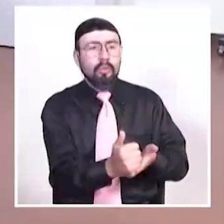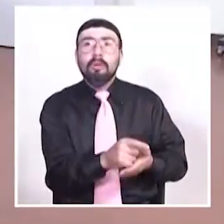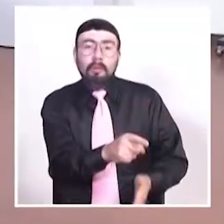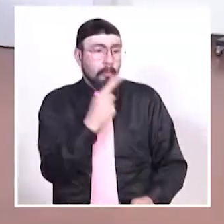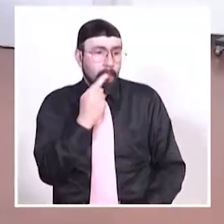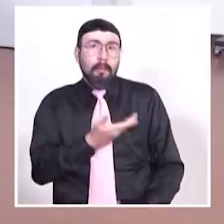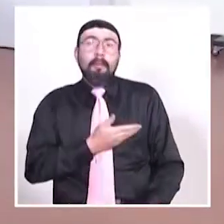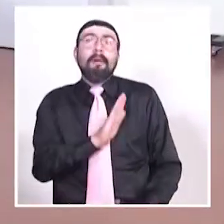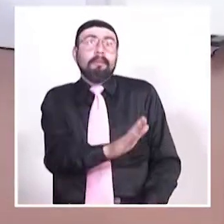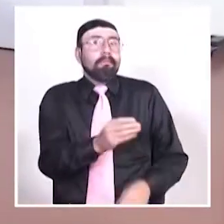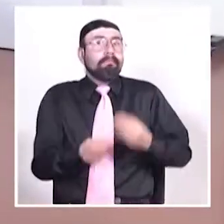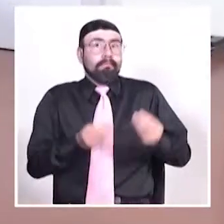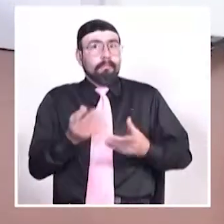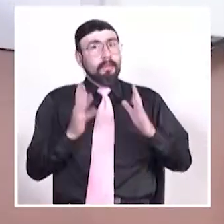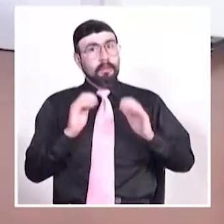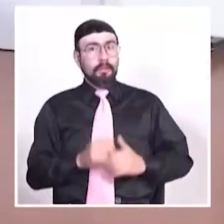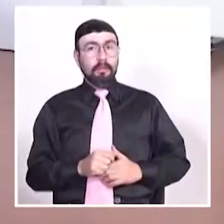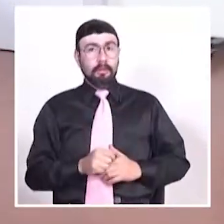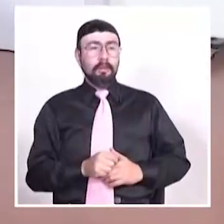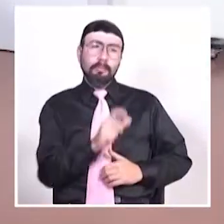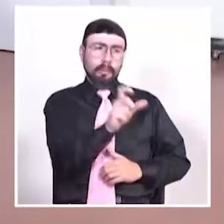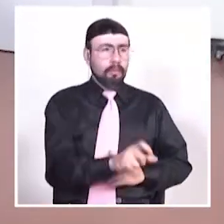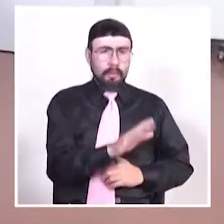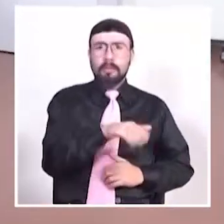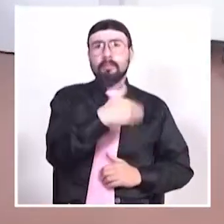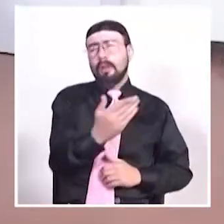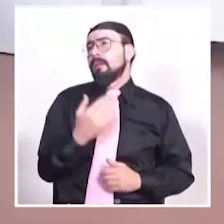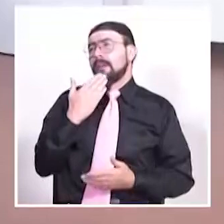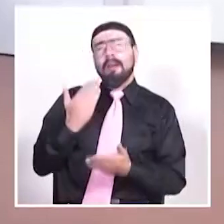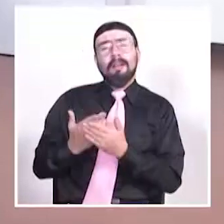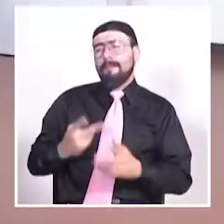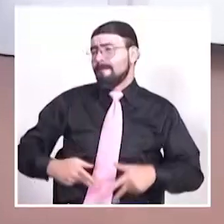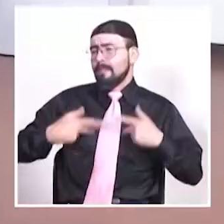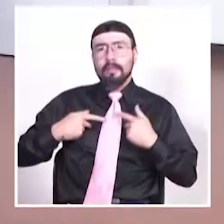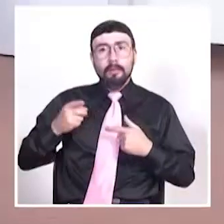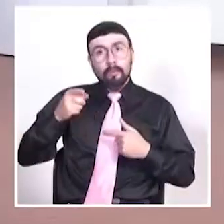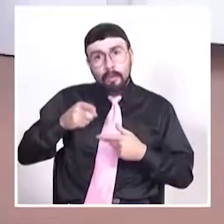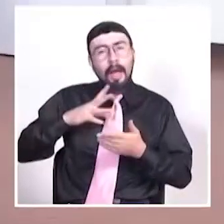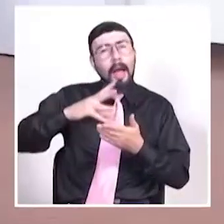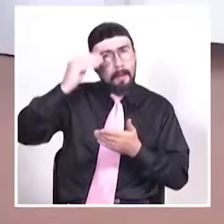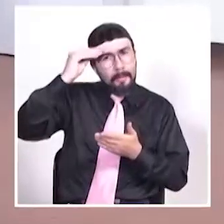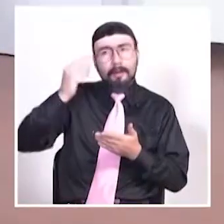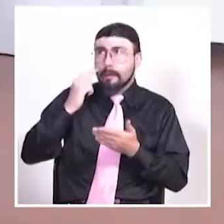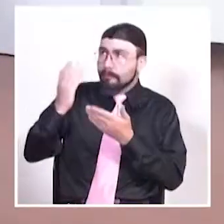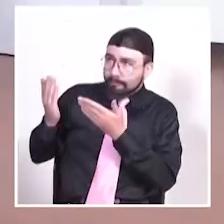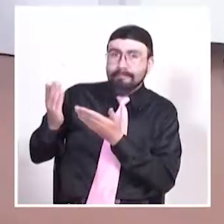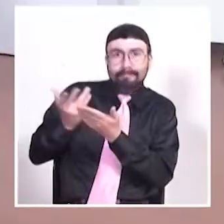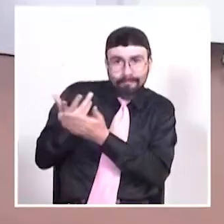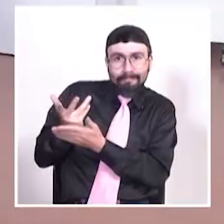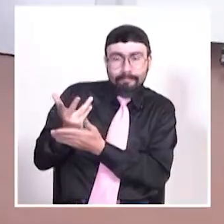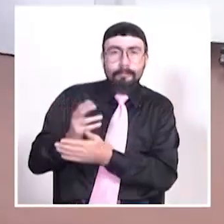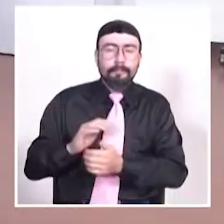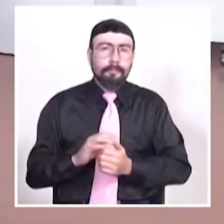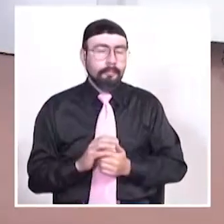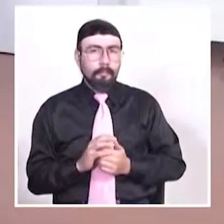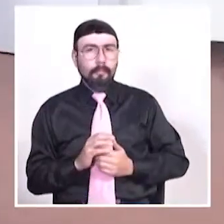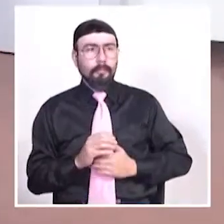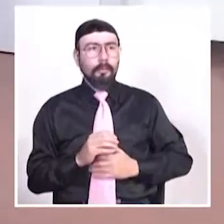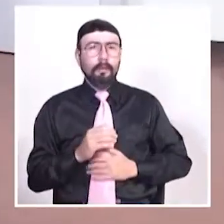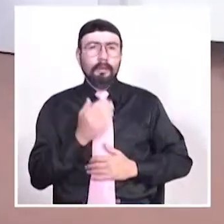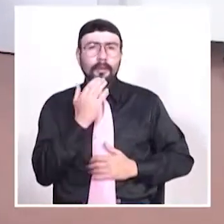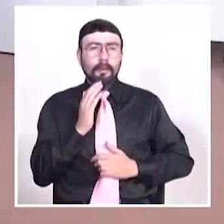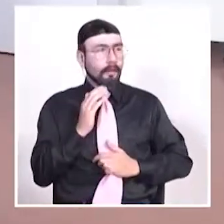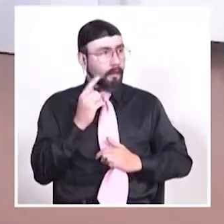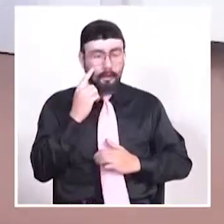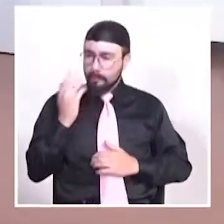papá o su mamá. Y la persona lo va a agradecer el resto de la vida, simplemente aprendiendo ciertas técnicas. Si lo viéramos en este